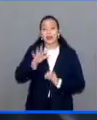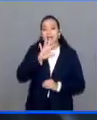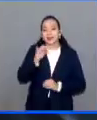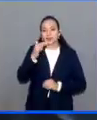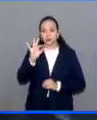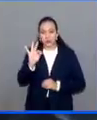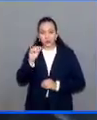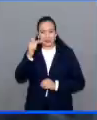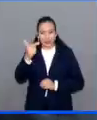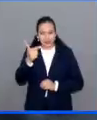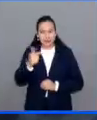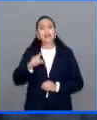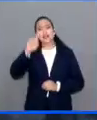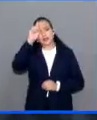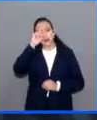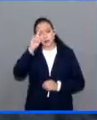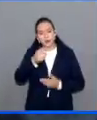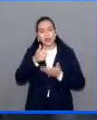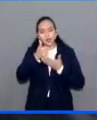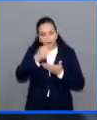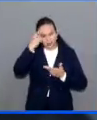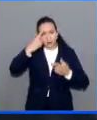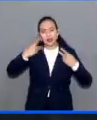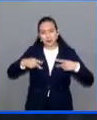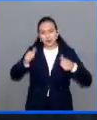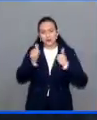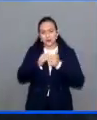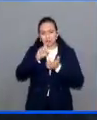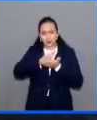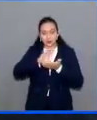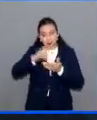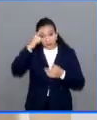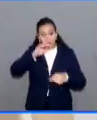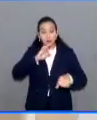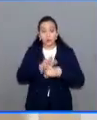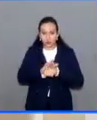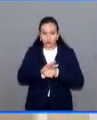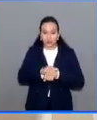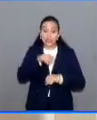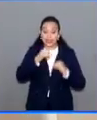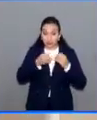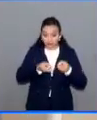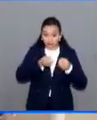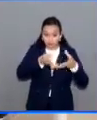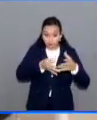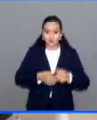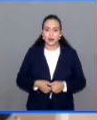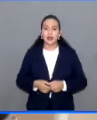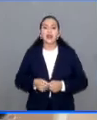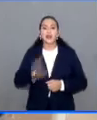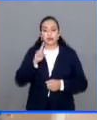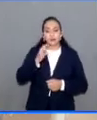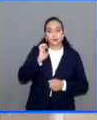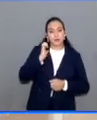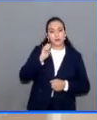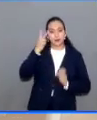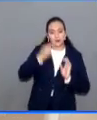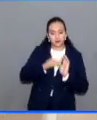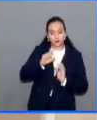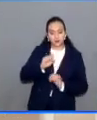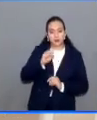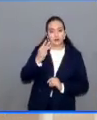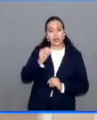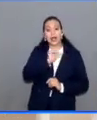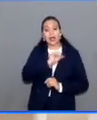orientación, prevención, protección y defensa que proporcionó la institución del 1 de enero de 2023 al 31